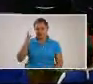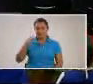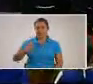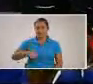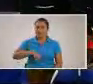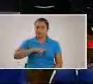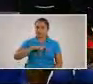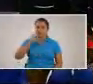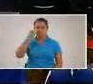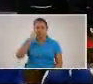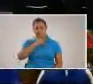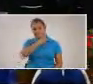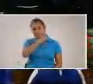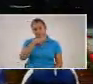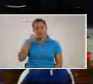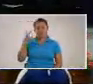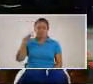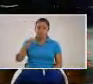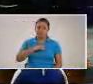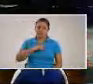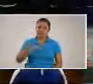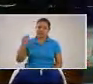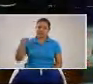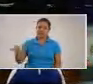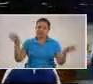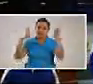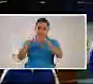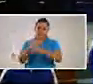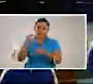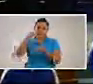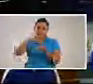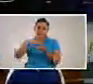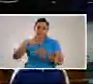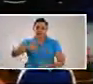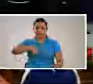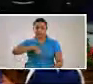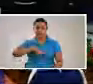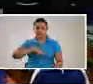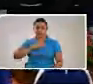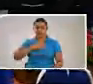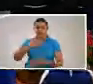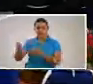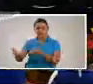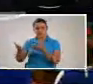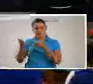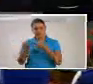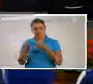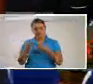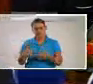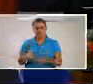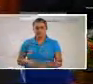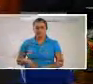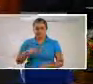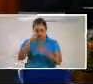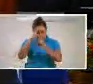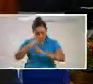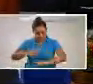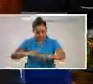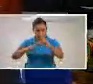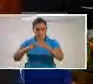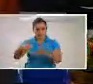hermano apóstol nos encuentra esta noche en medio de nosotros y me ha concedido el honroso privilegio